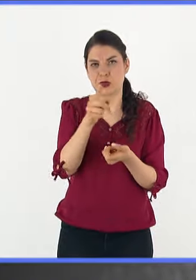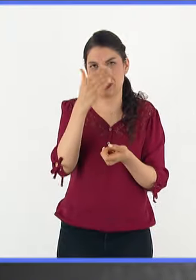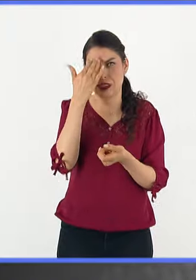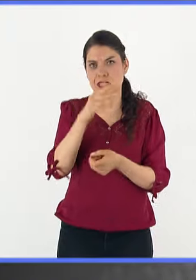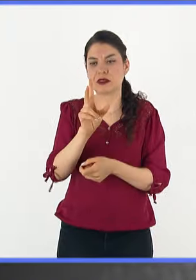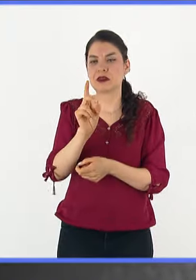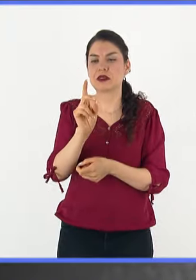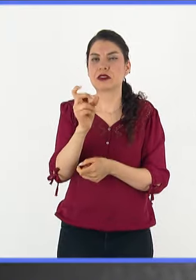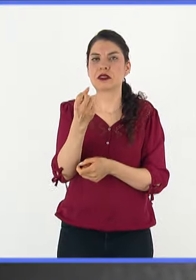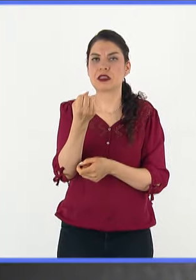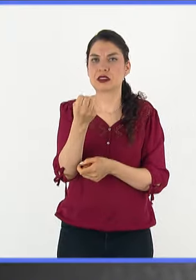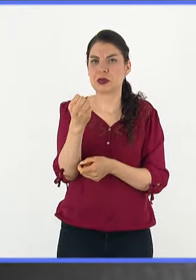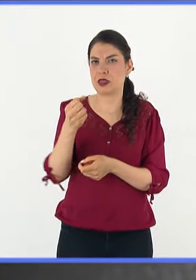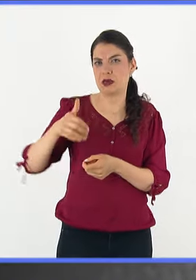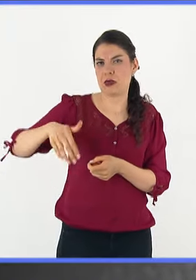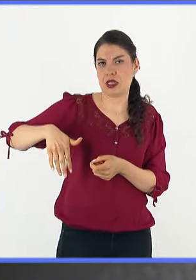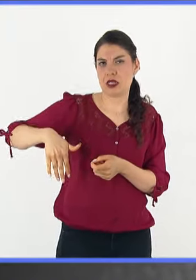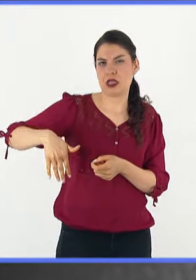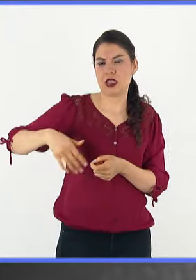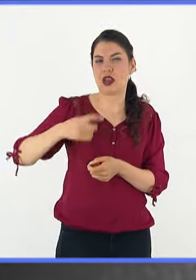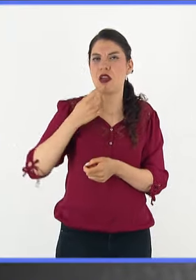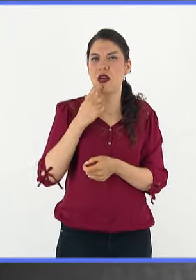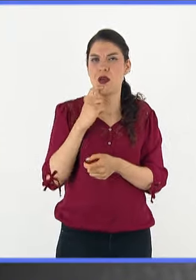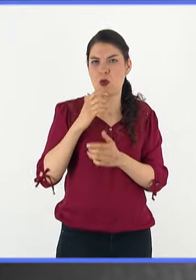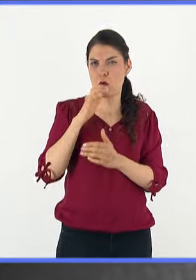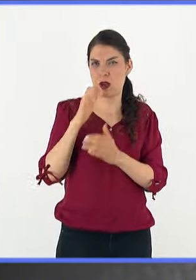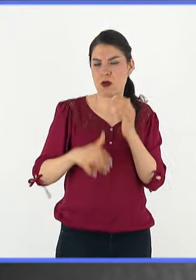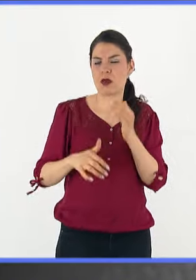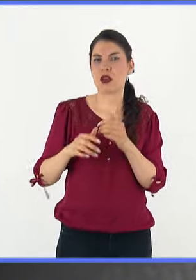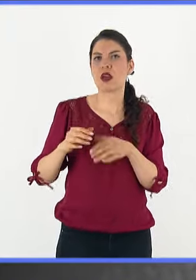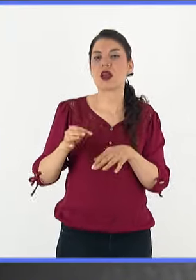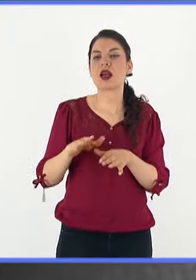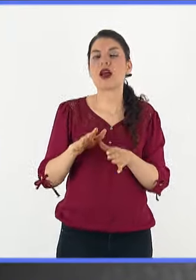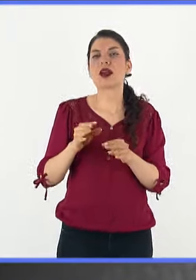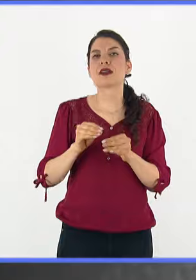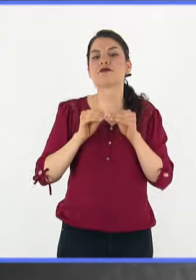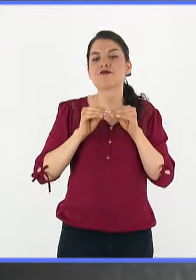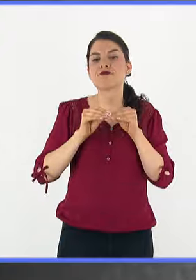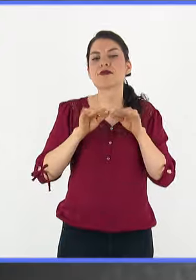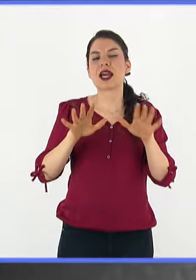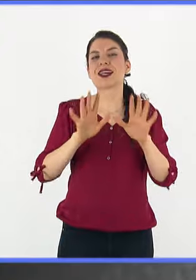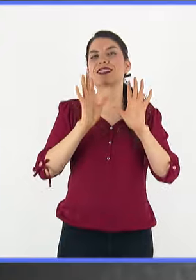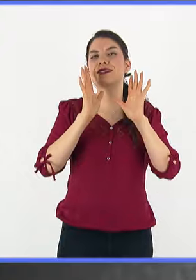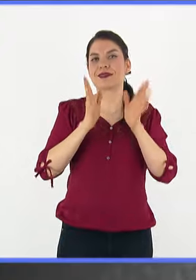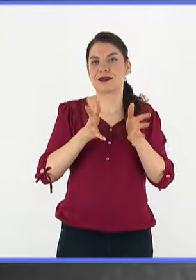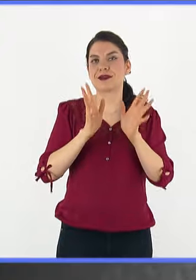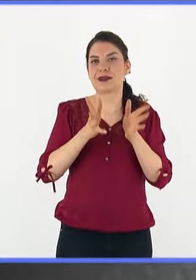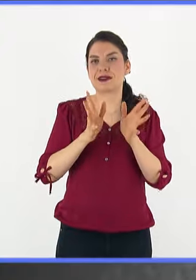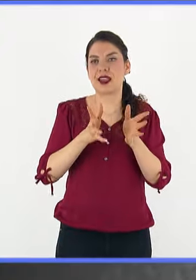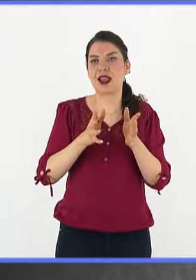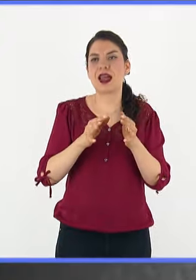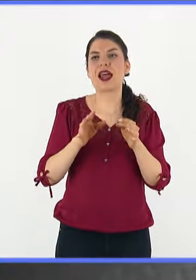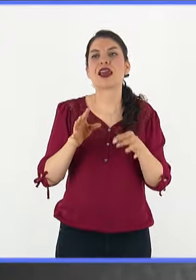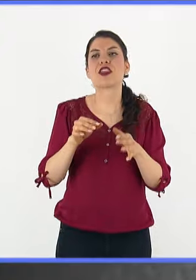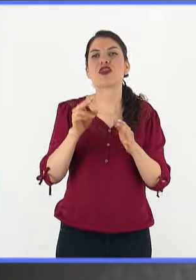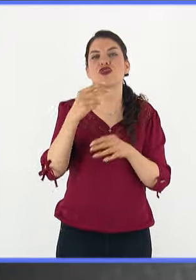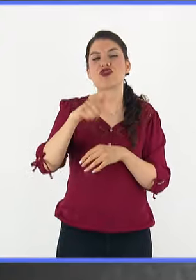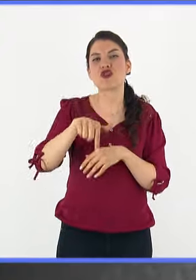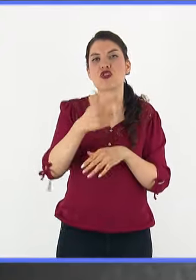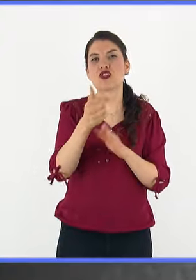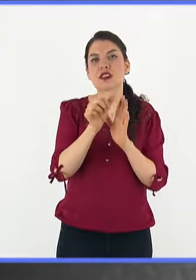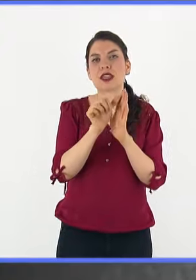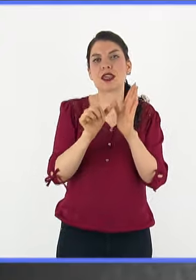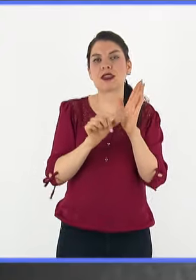septiembre en el último día del sexenio del presidente López Obrador se publicó en el diario oficial El Paso formal se modificaron 12 artículos de la